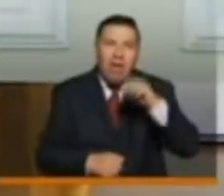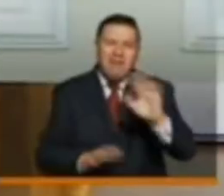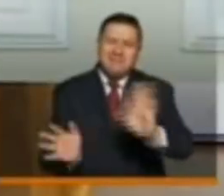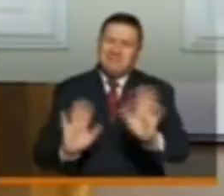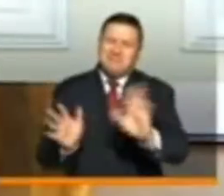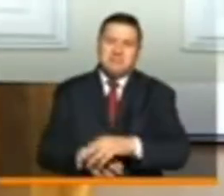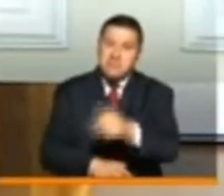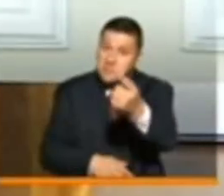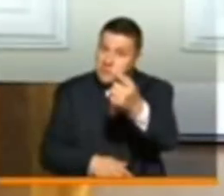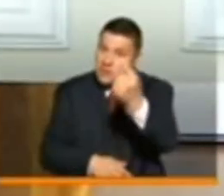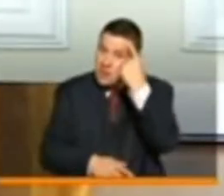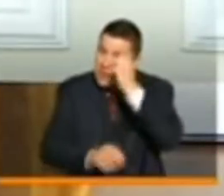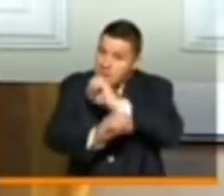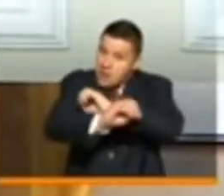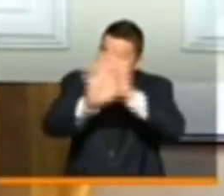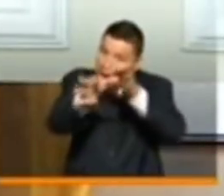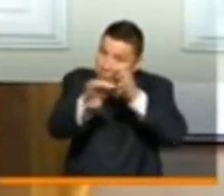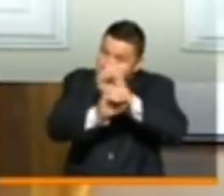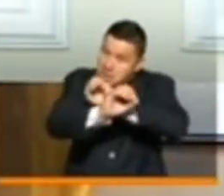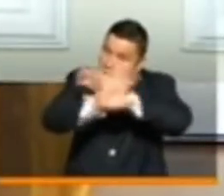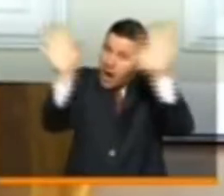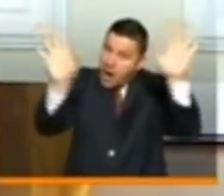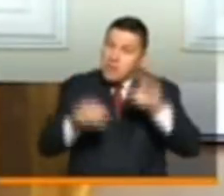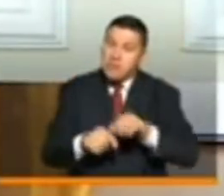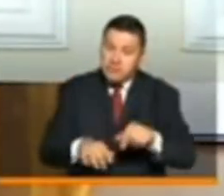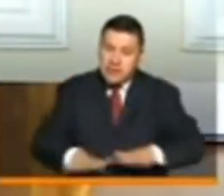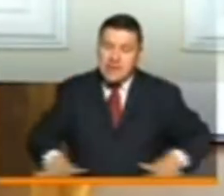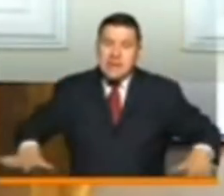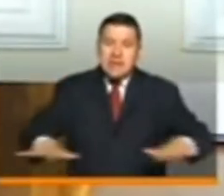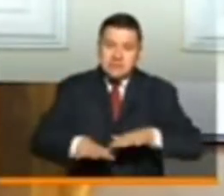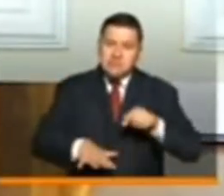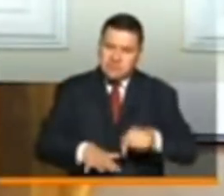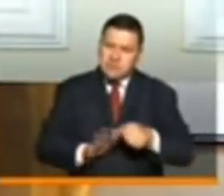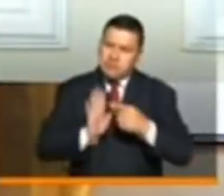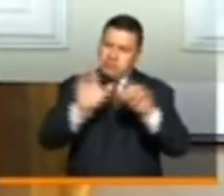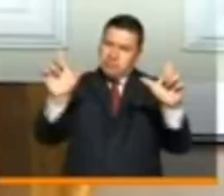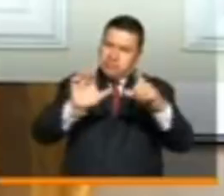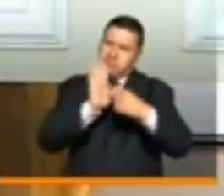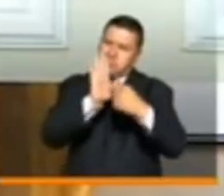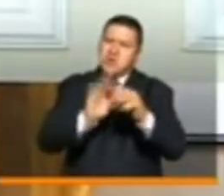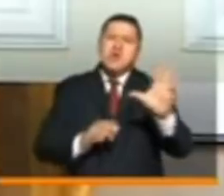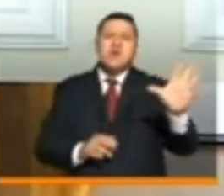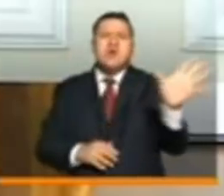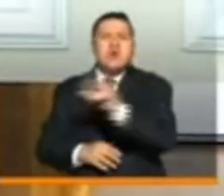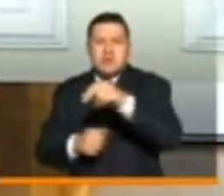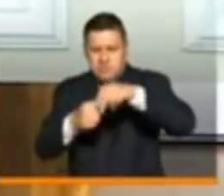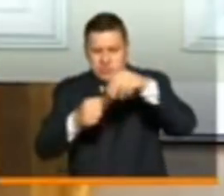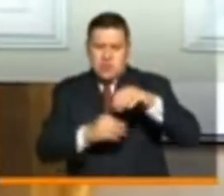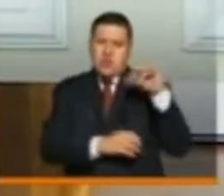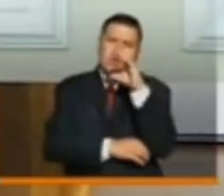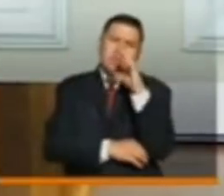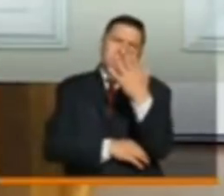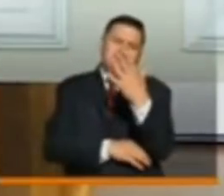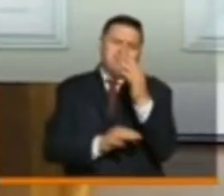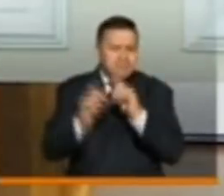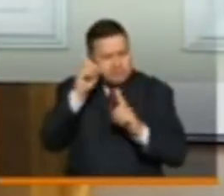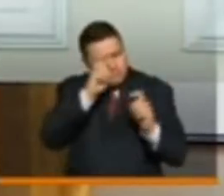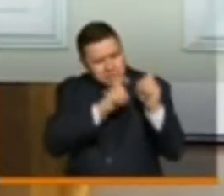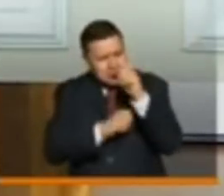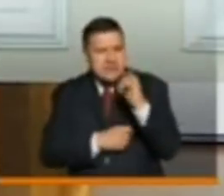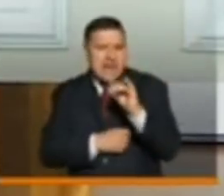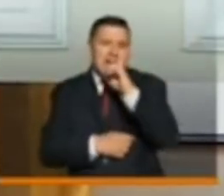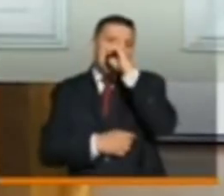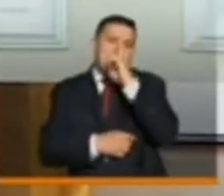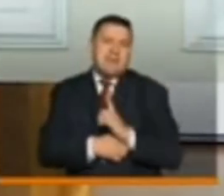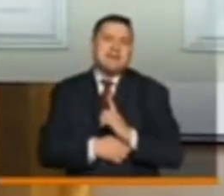eso tengamos mucha claridad porque en este espacio quiero transmitirle a todos los colombianos unas reflexiones y unas